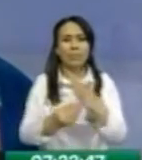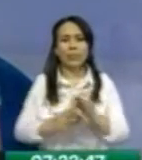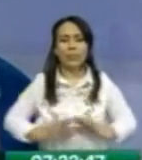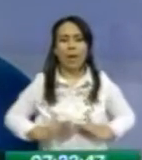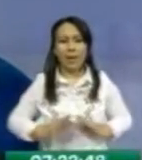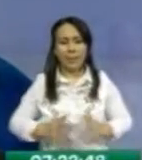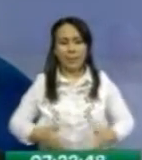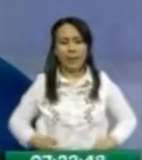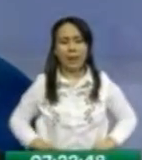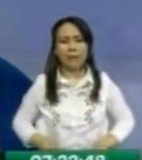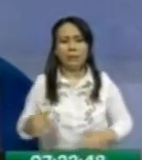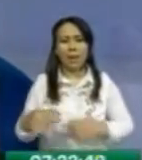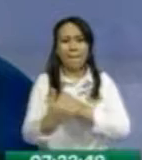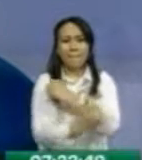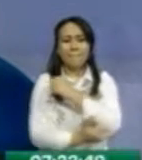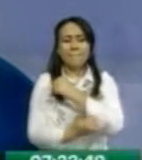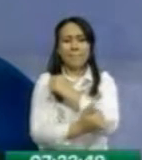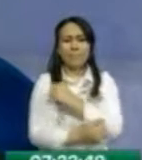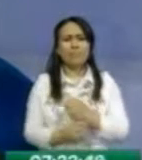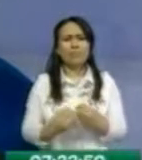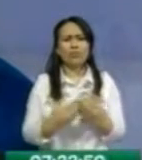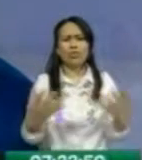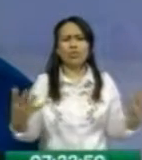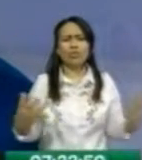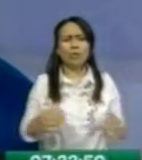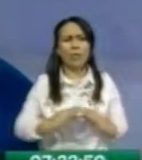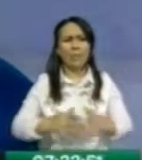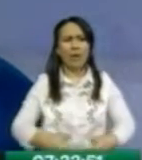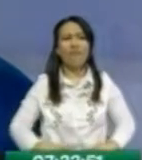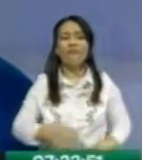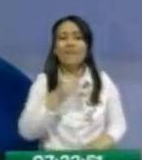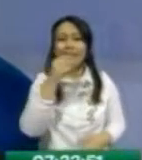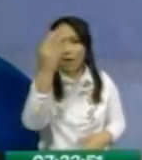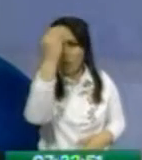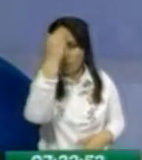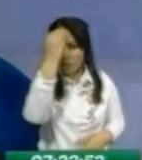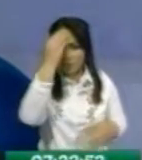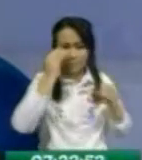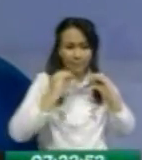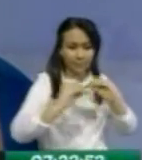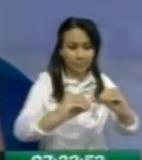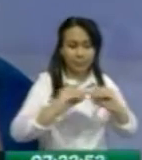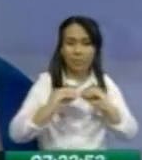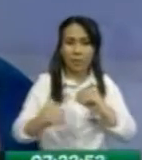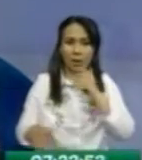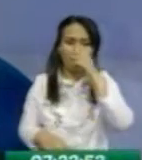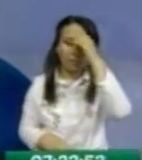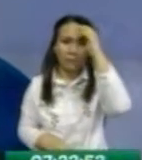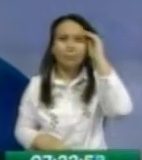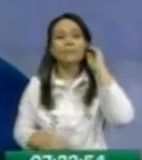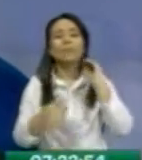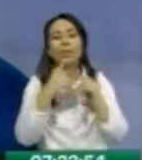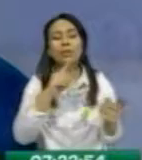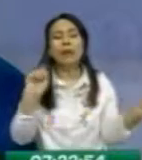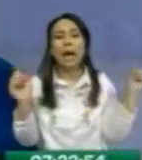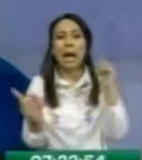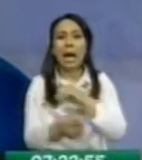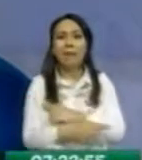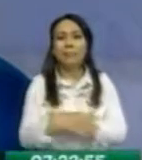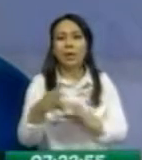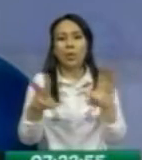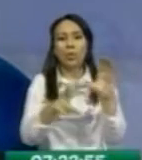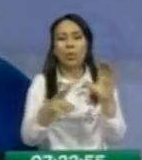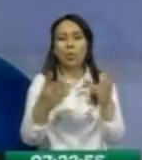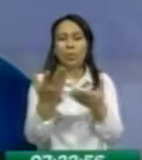embarazo adolescente. Somos uno de los países con más embarazo adolescente en el mundo. Falta educación. Falta de educación, por eso este cambio en la currícula